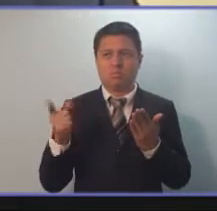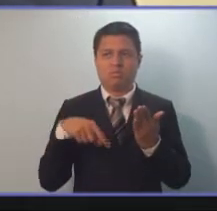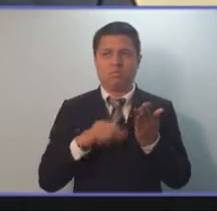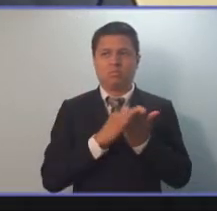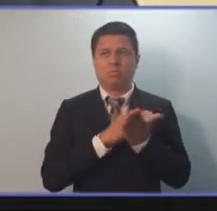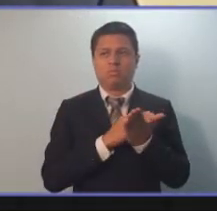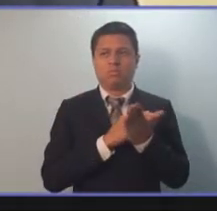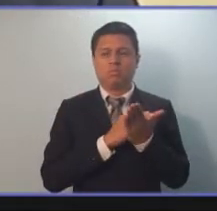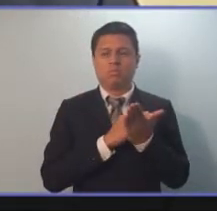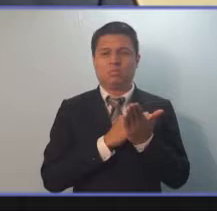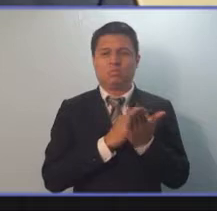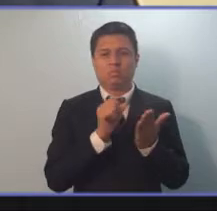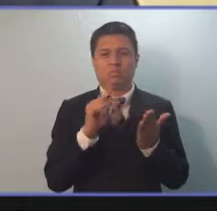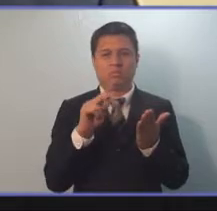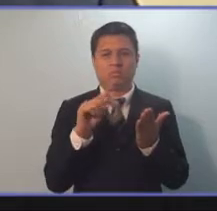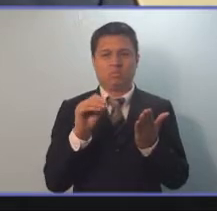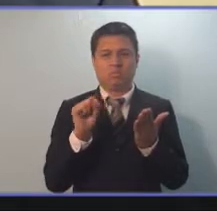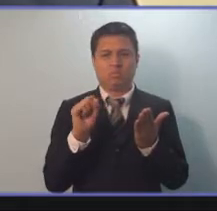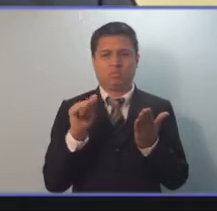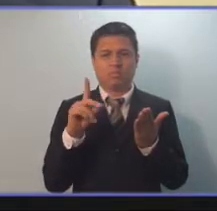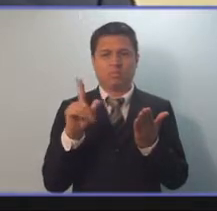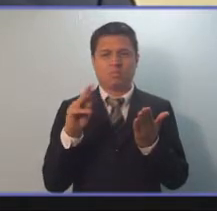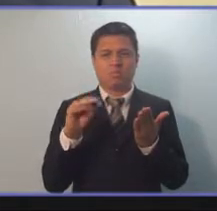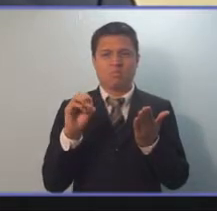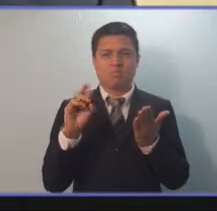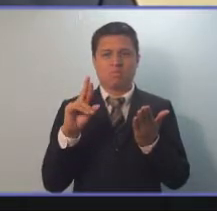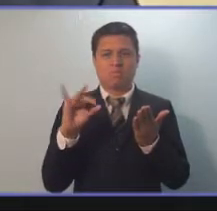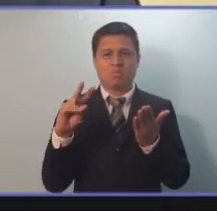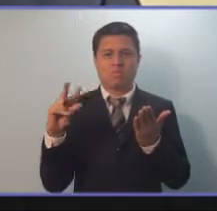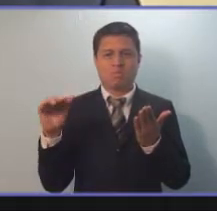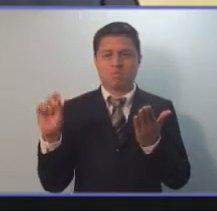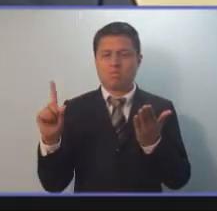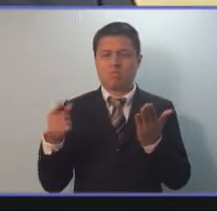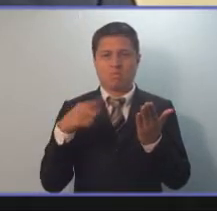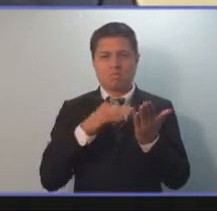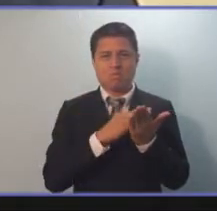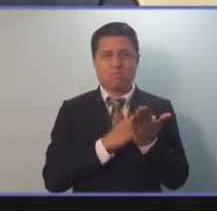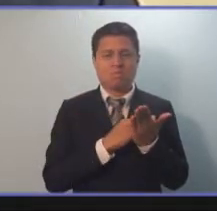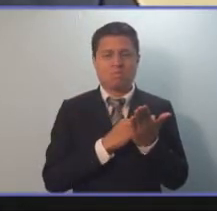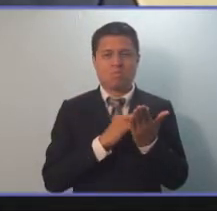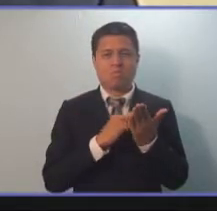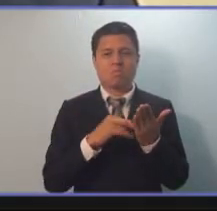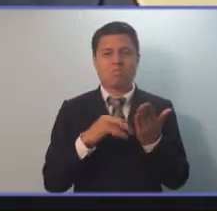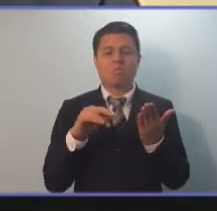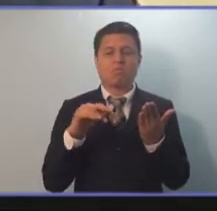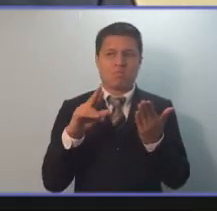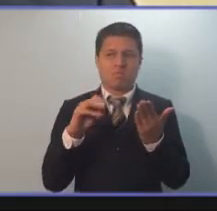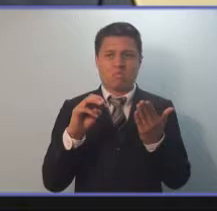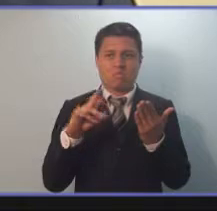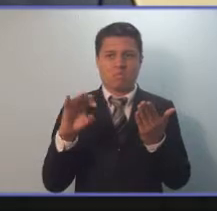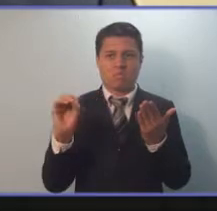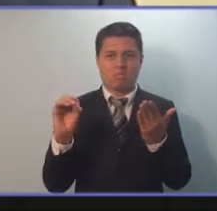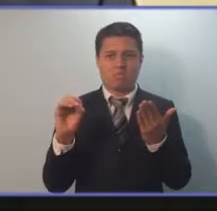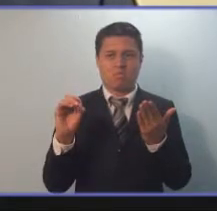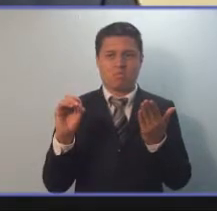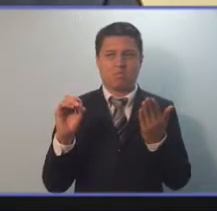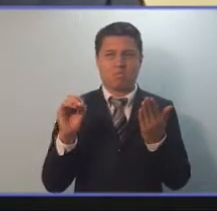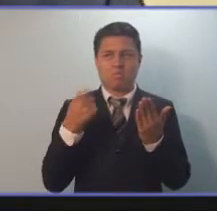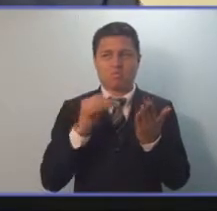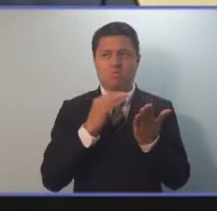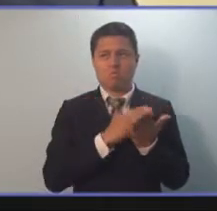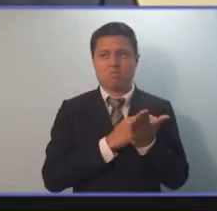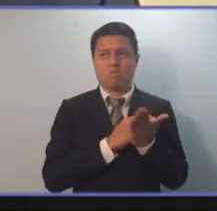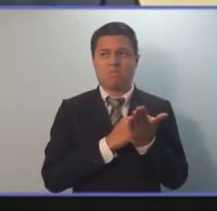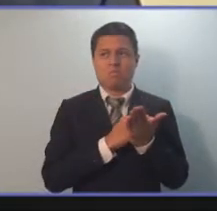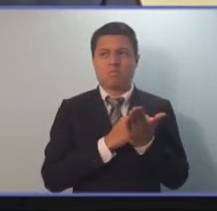Ausente. Santos Adelmo Rivas Rivas. Ausente. Rosa María Romero.